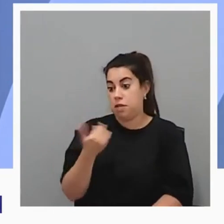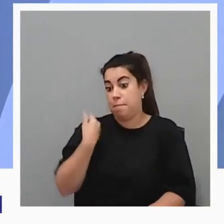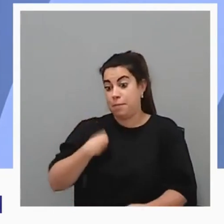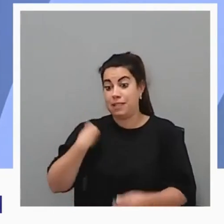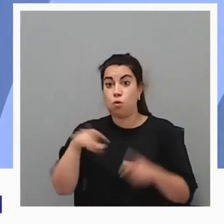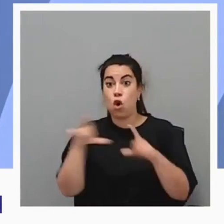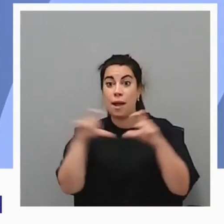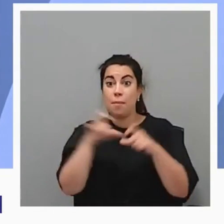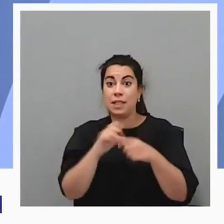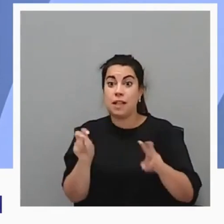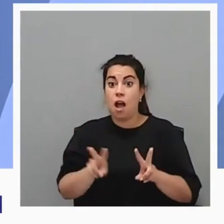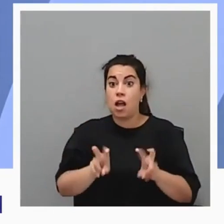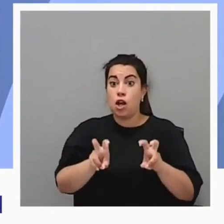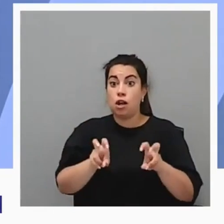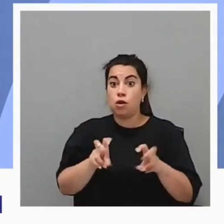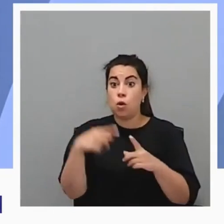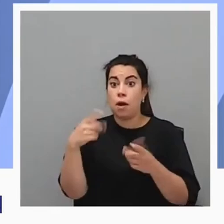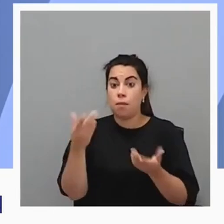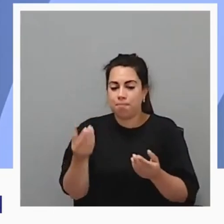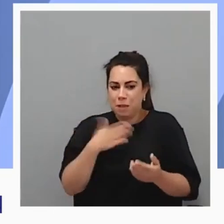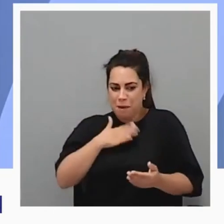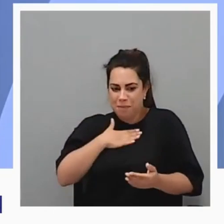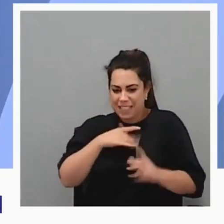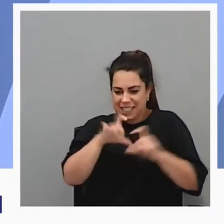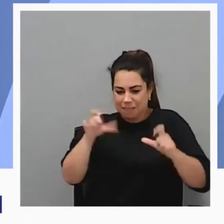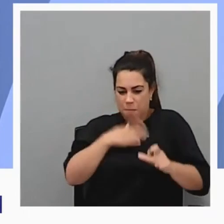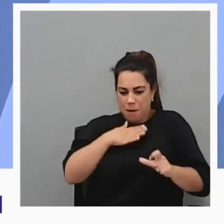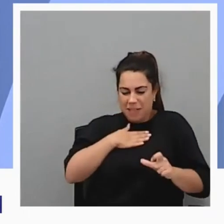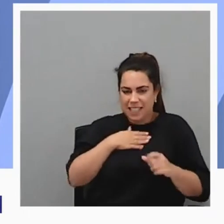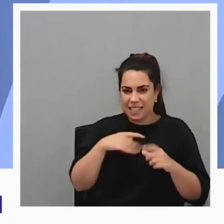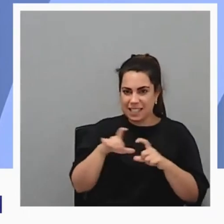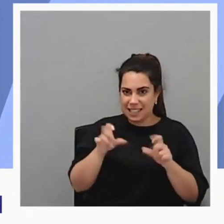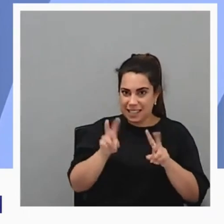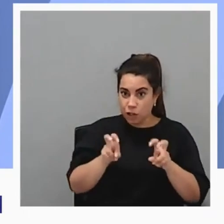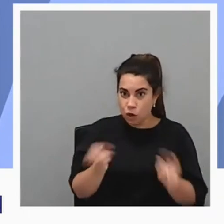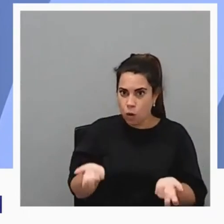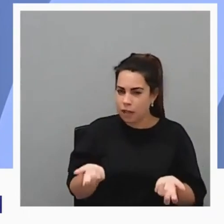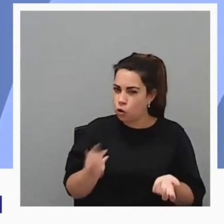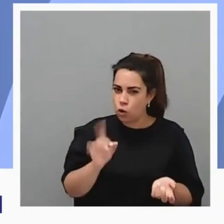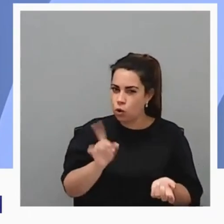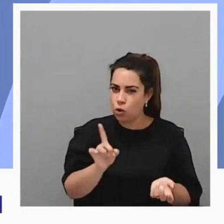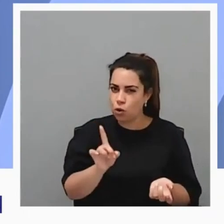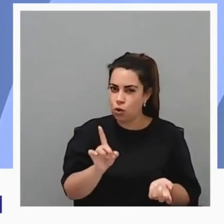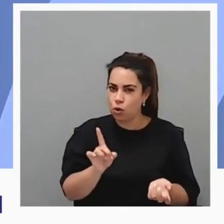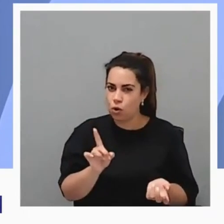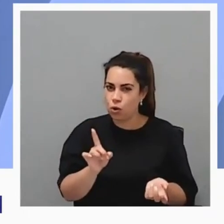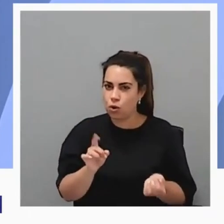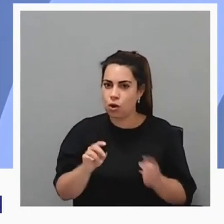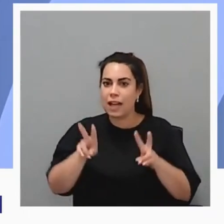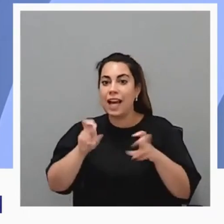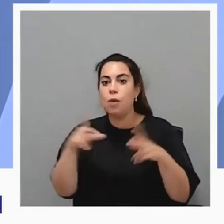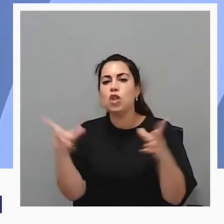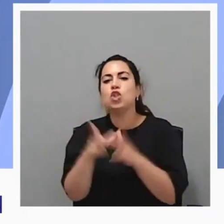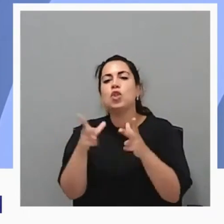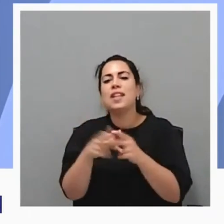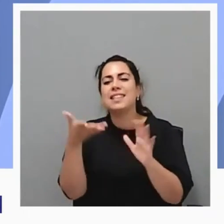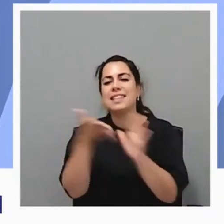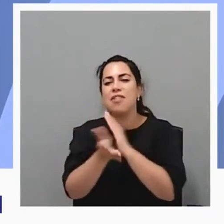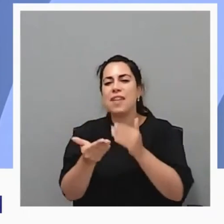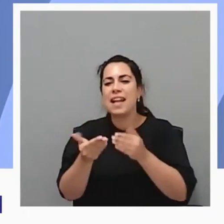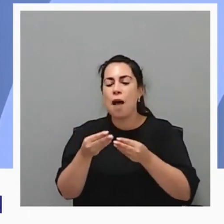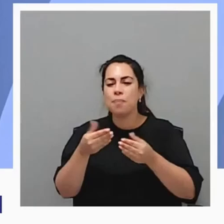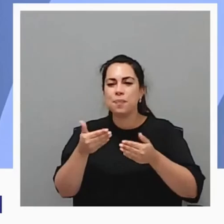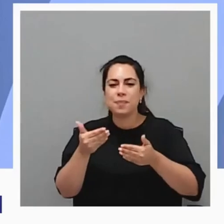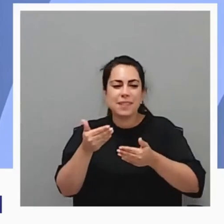sí, sino que la innovación social es una práctica, no solo un estado de la voluntad, sino una práctica,